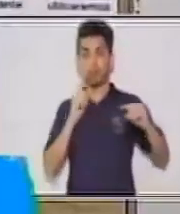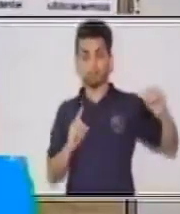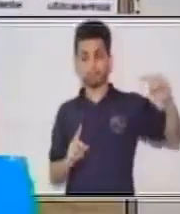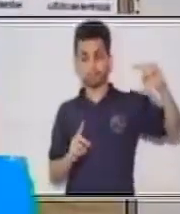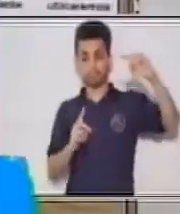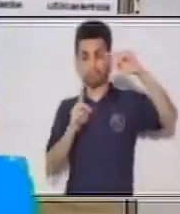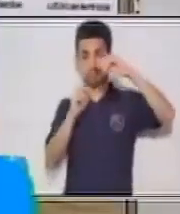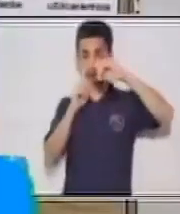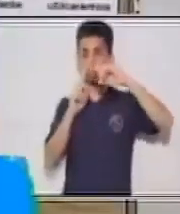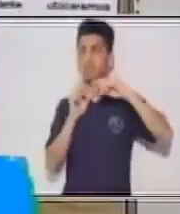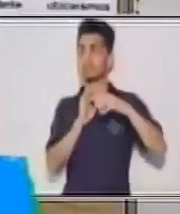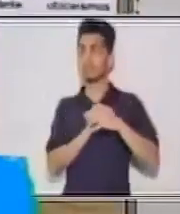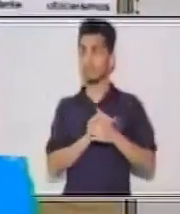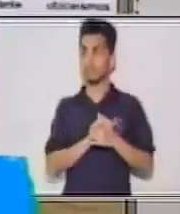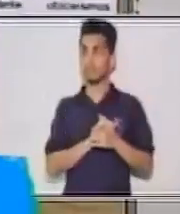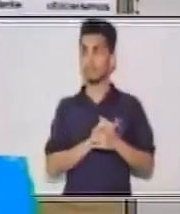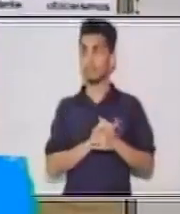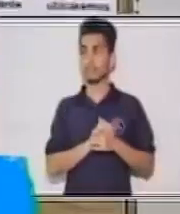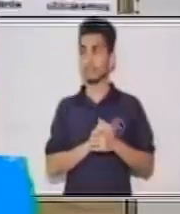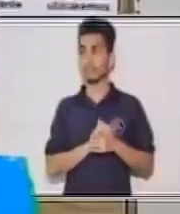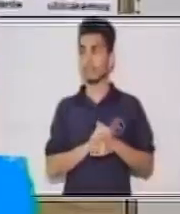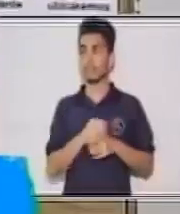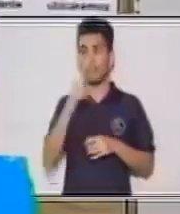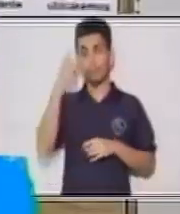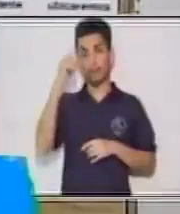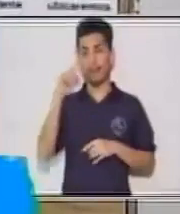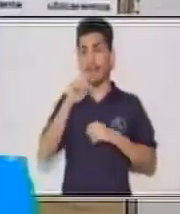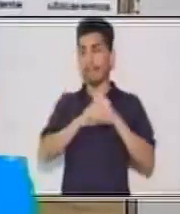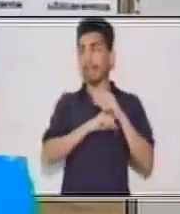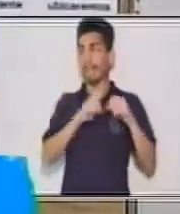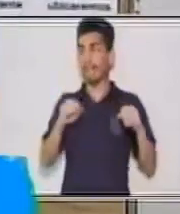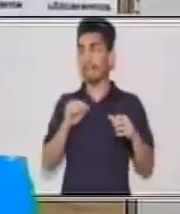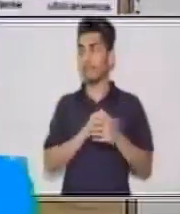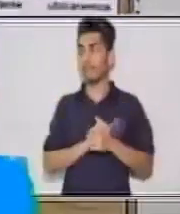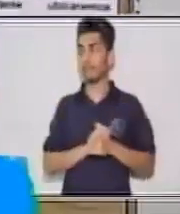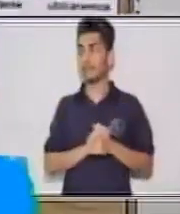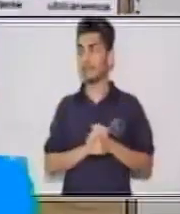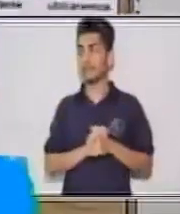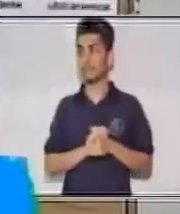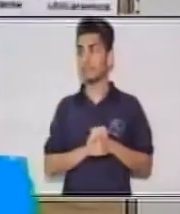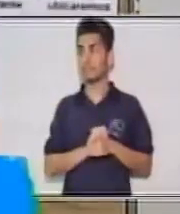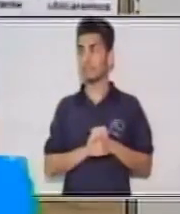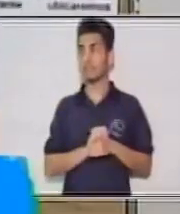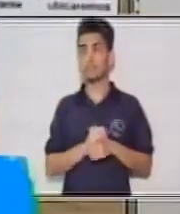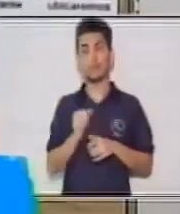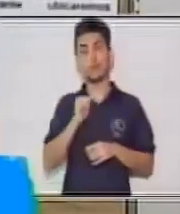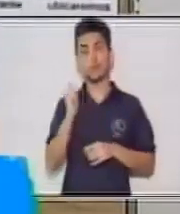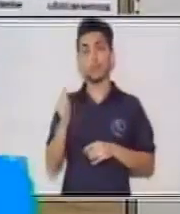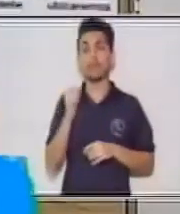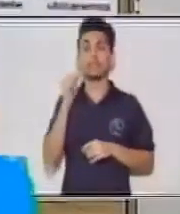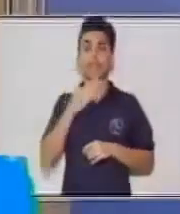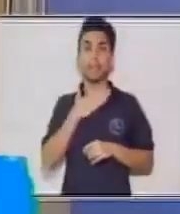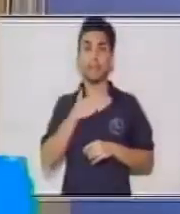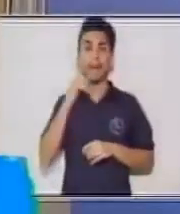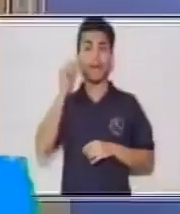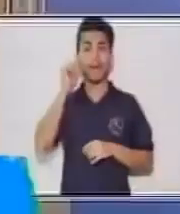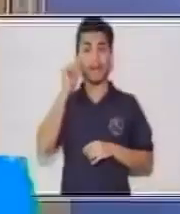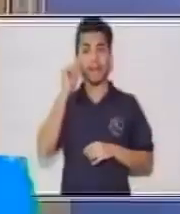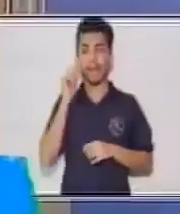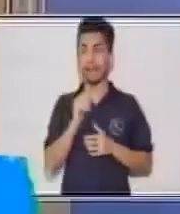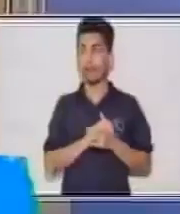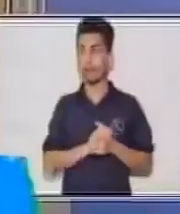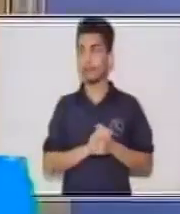Y este punto se llama F. ¿Sí? Bueno, veamos ahora el siguiente punto, que es el